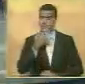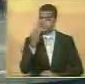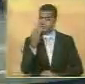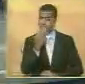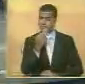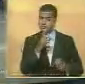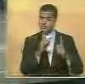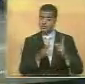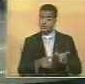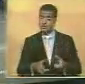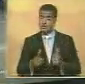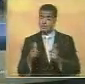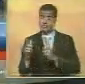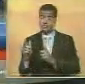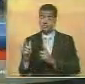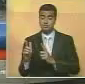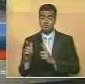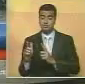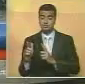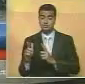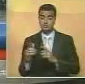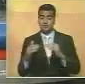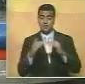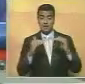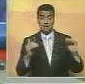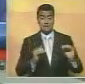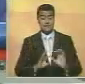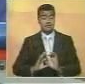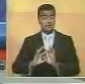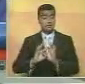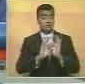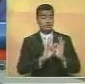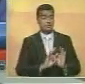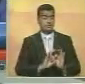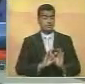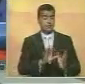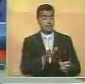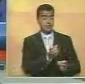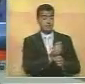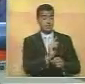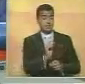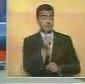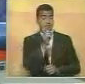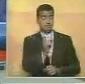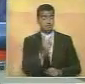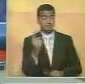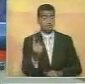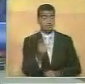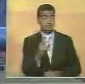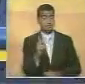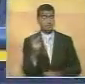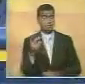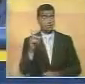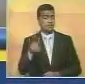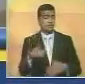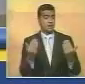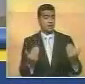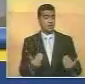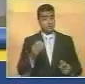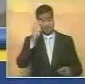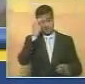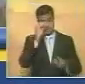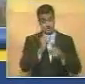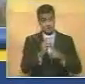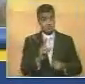como en cualquier ocasión o coalición, en la mesa de la Unidad Democrática hay aspiraciones legítimas que son secundarias ahora cuando el